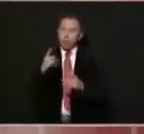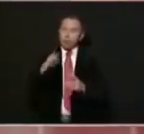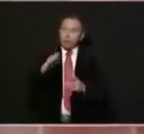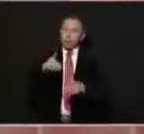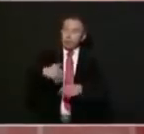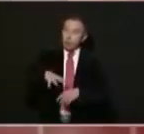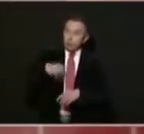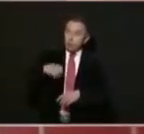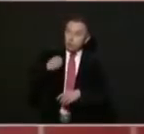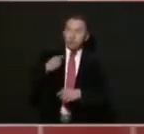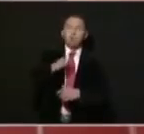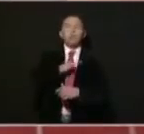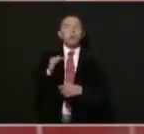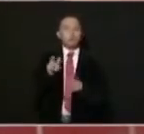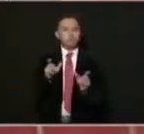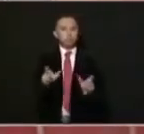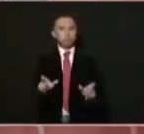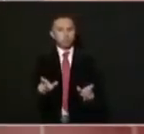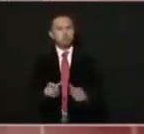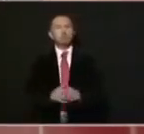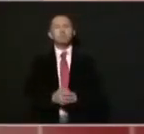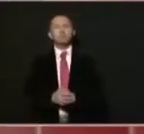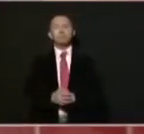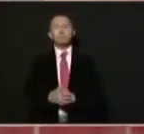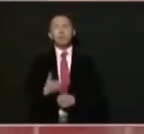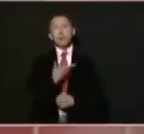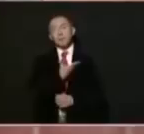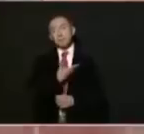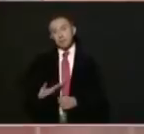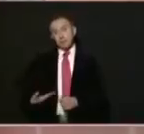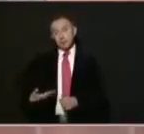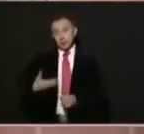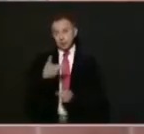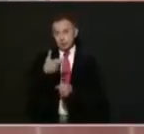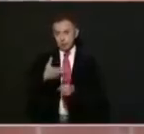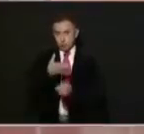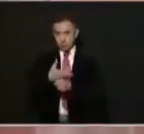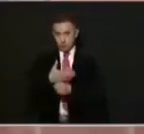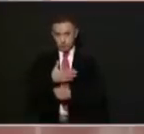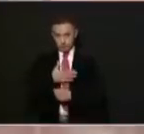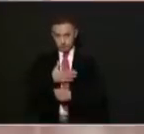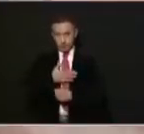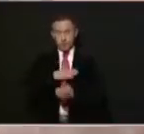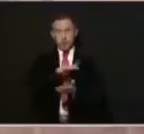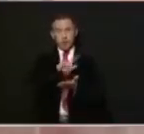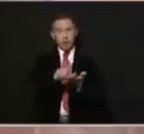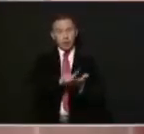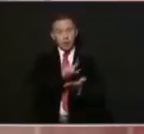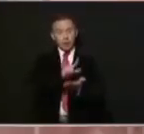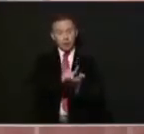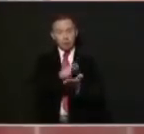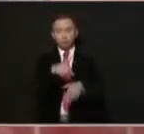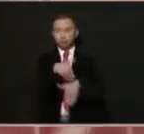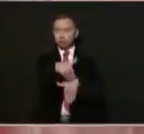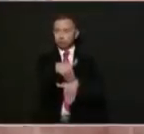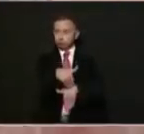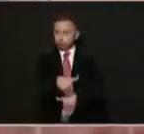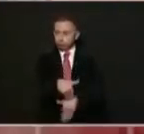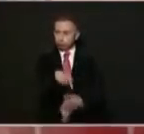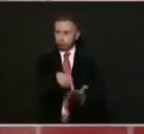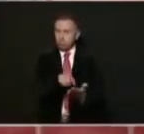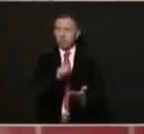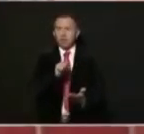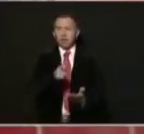República, de conformidad con la ley, es el comandante supremo de las